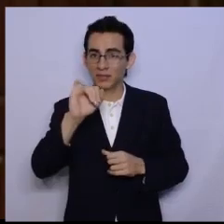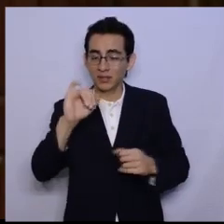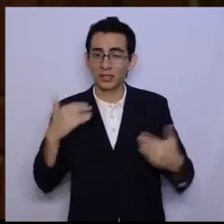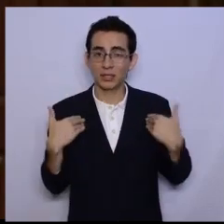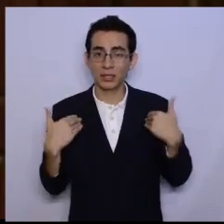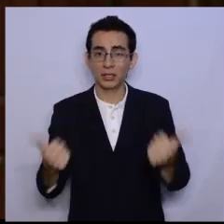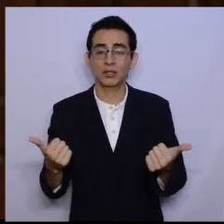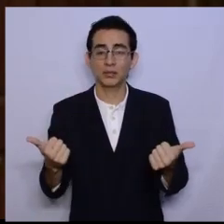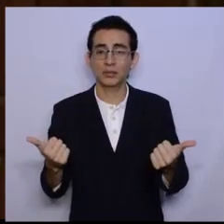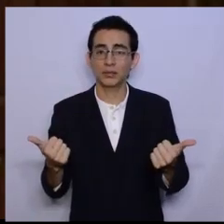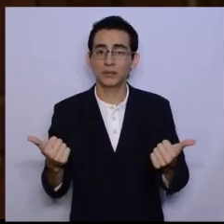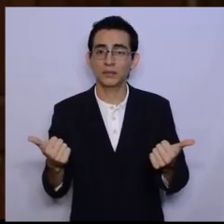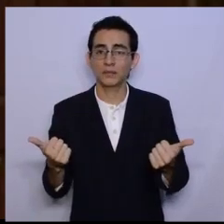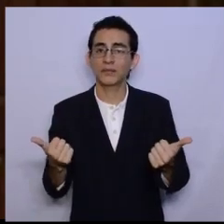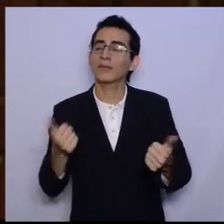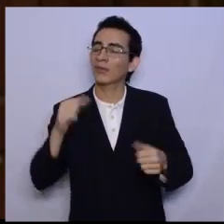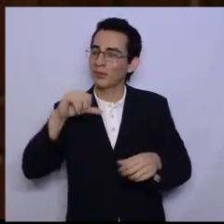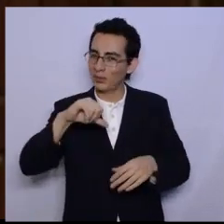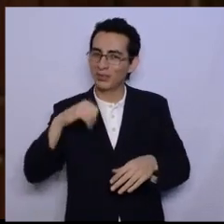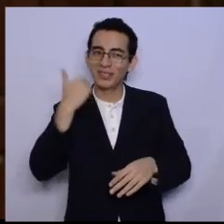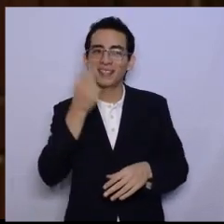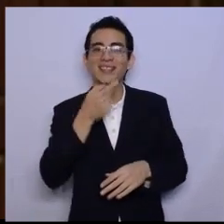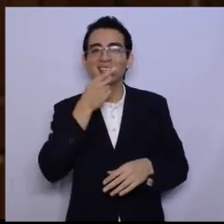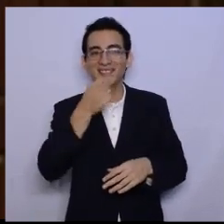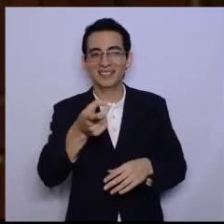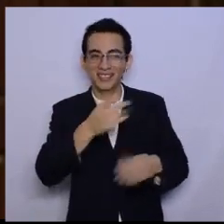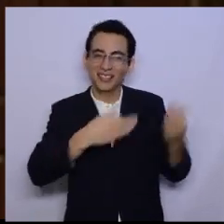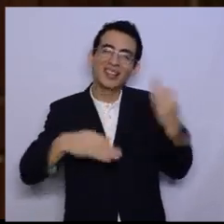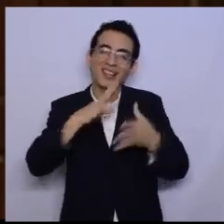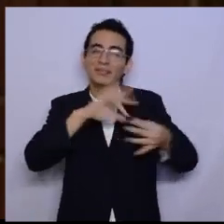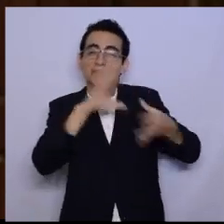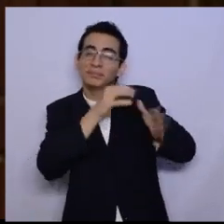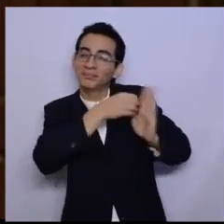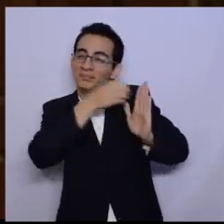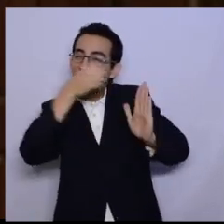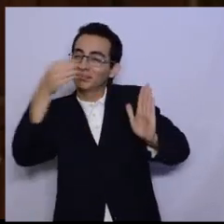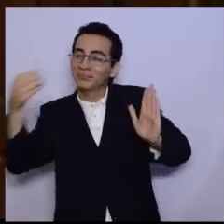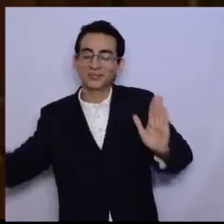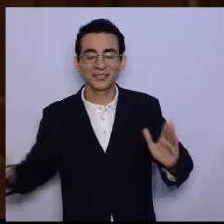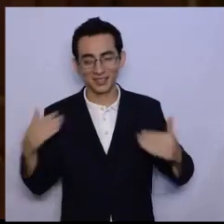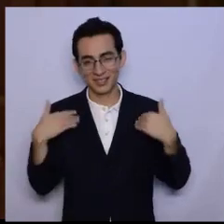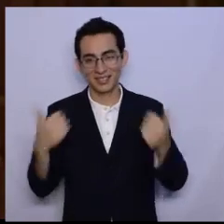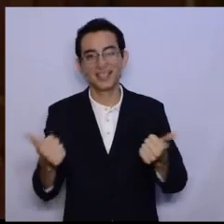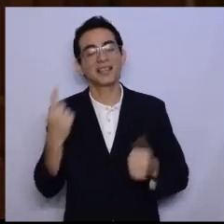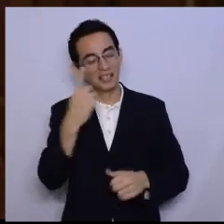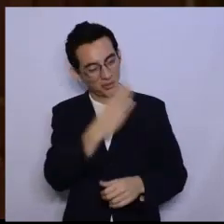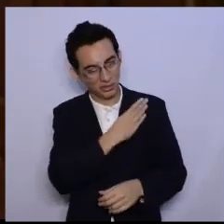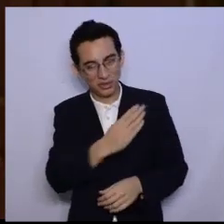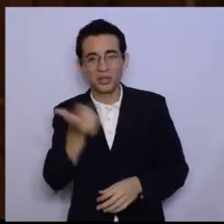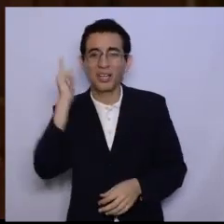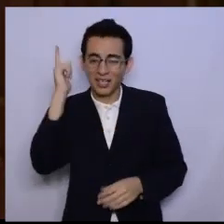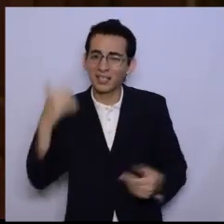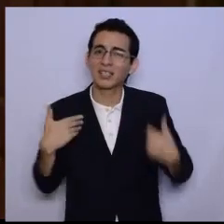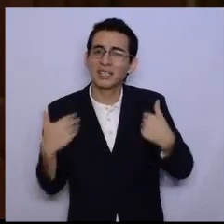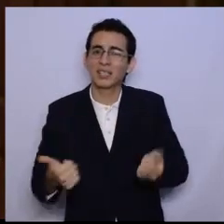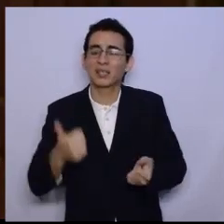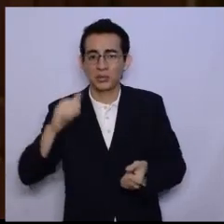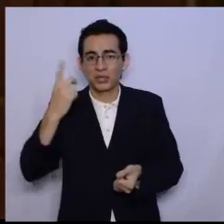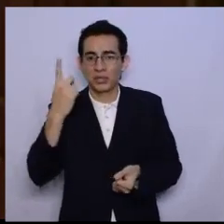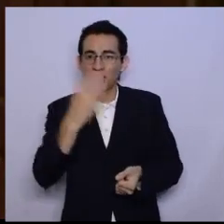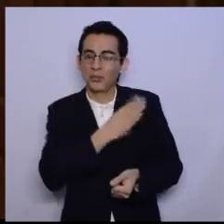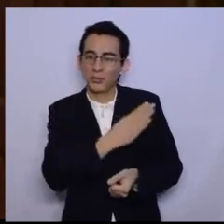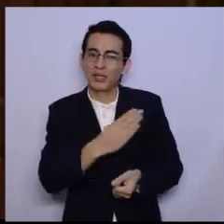¿Entendieron? De una vez por todas este mensaje. Más les vale en este